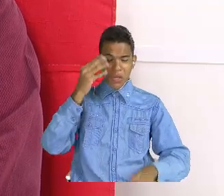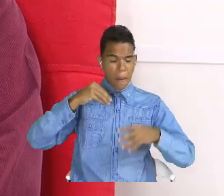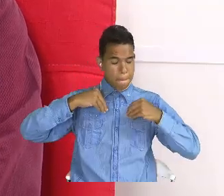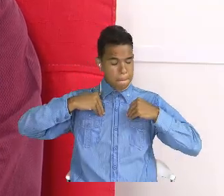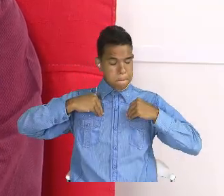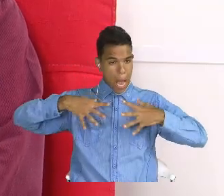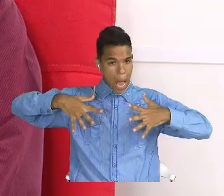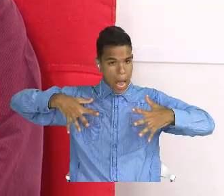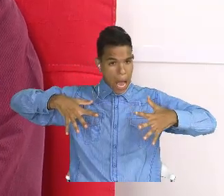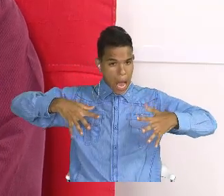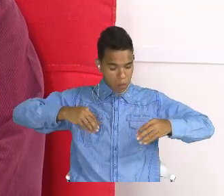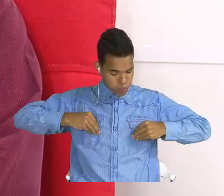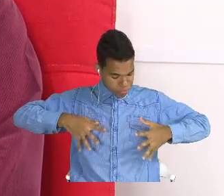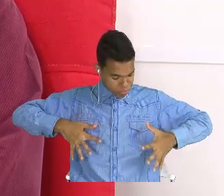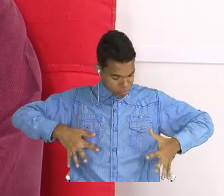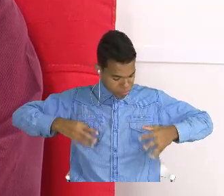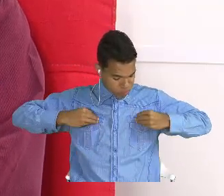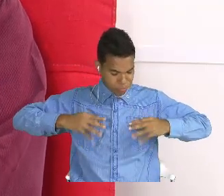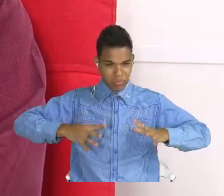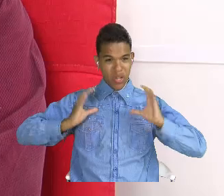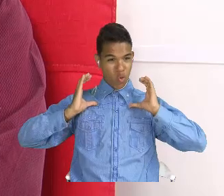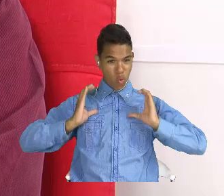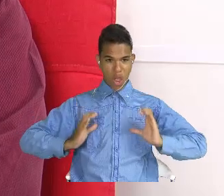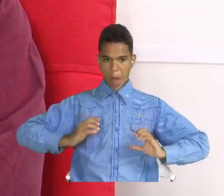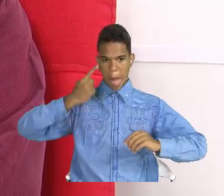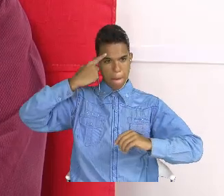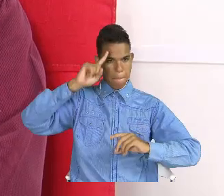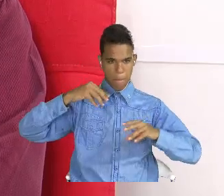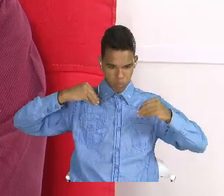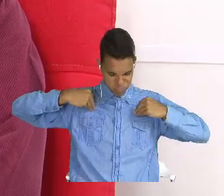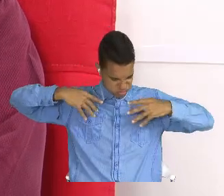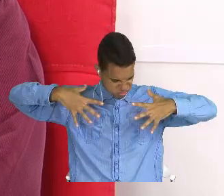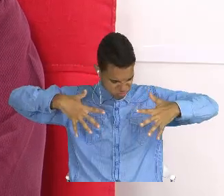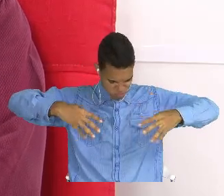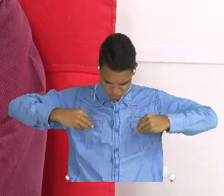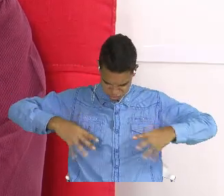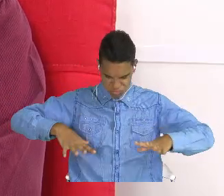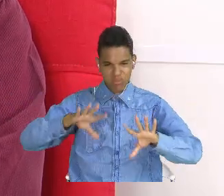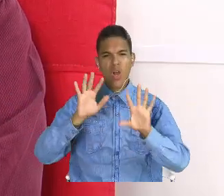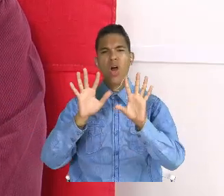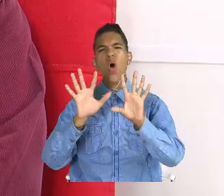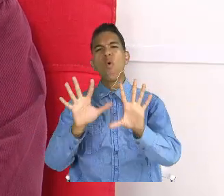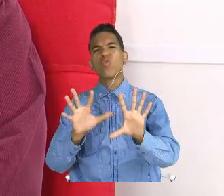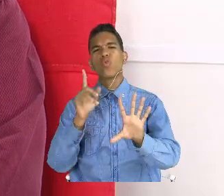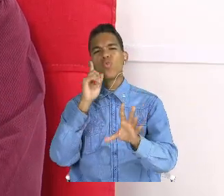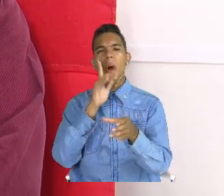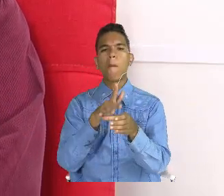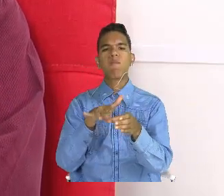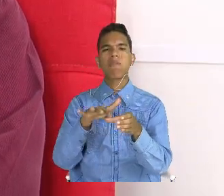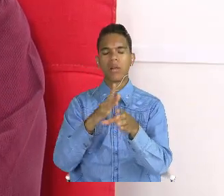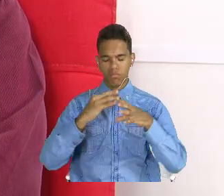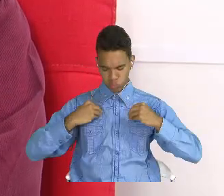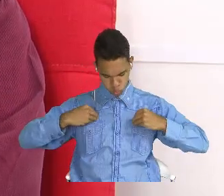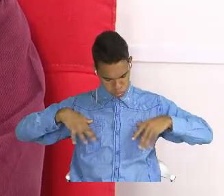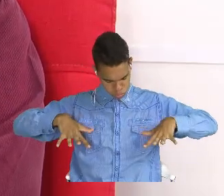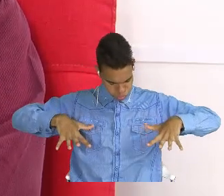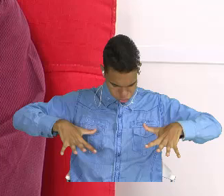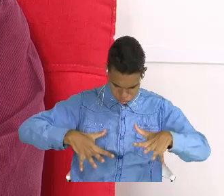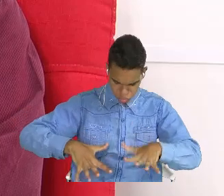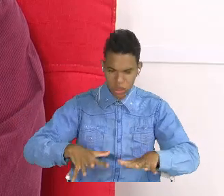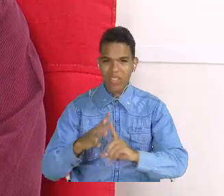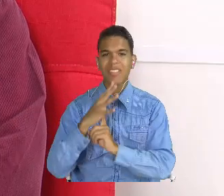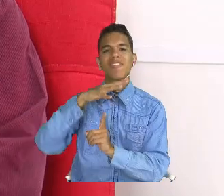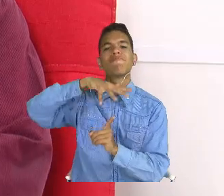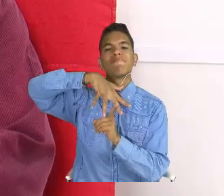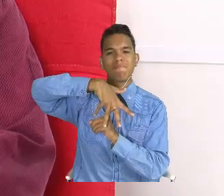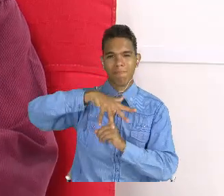reacciones bioquímicas que se generan, se liberan una cantidad de sustancias que le hacen daño al organismo. Entonces, por eso es que ustedes ven